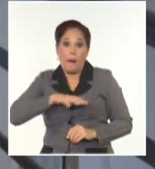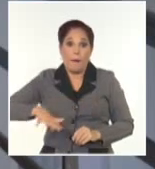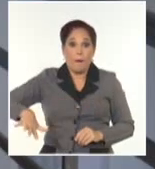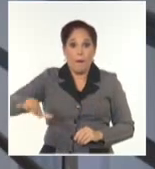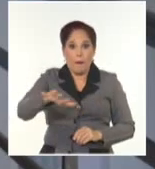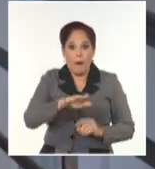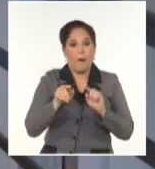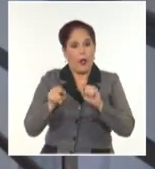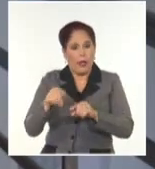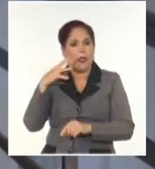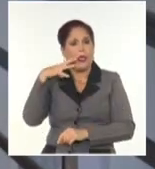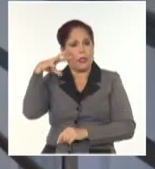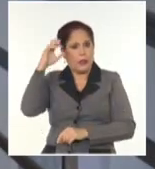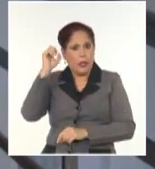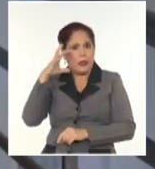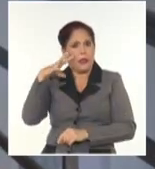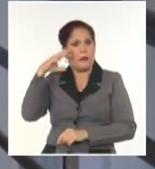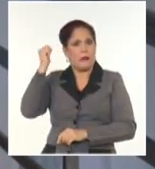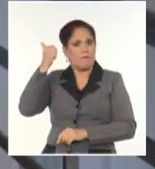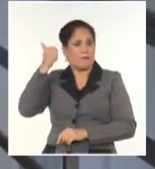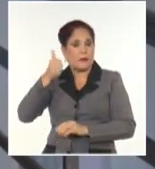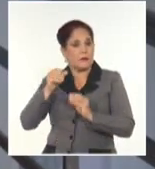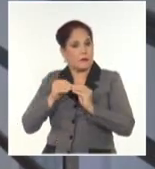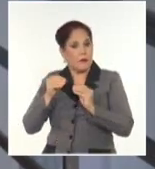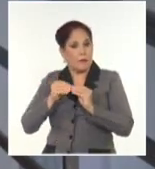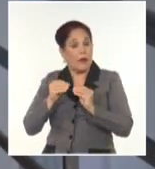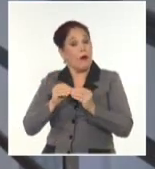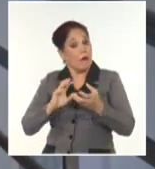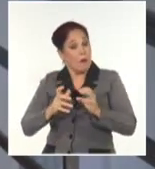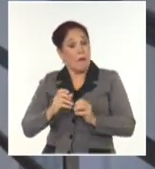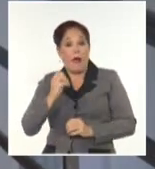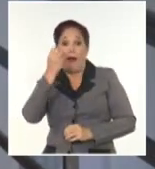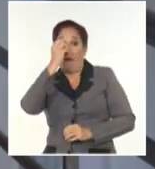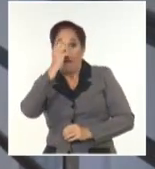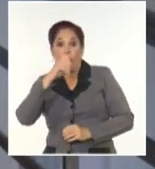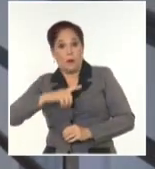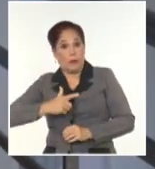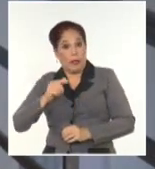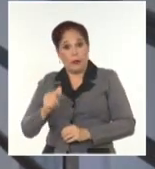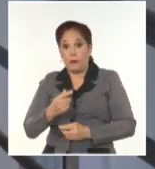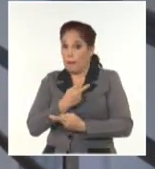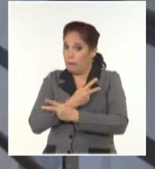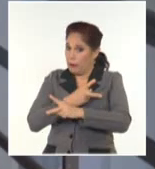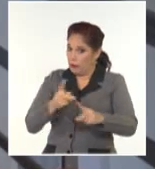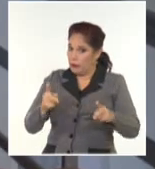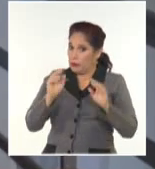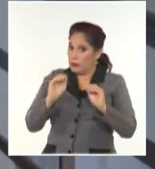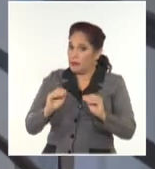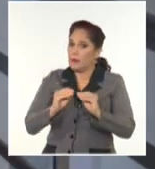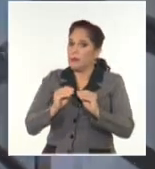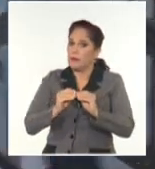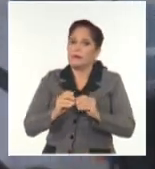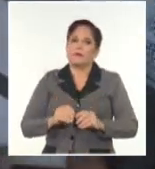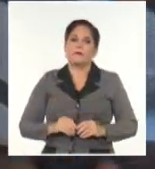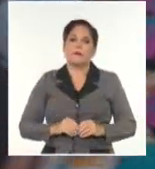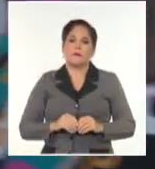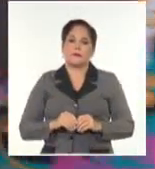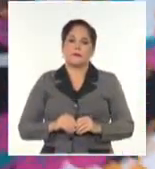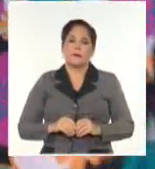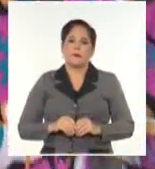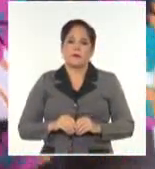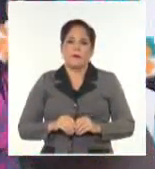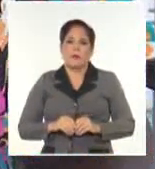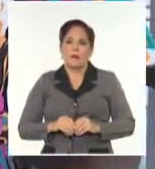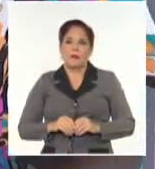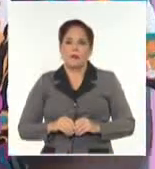están entendiendo esto y están asociando la dimensión del artista también asociada a la dimensión del payaso. Claro